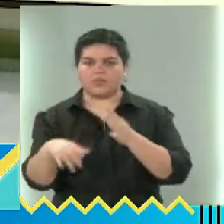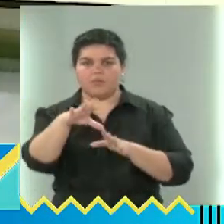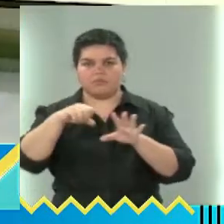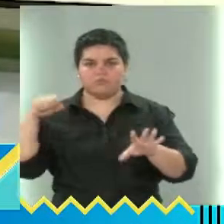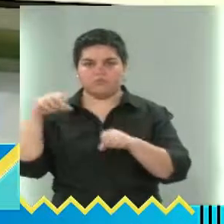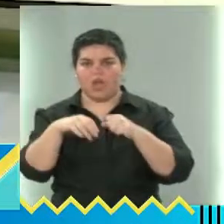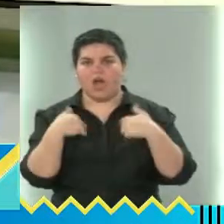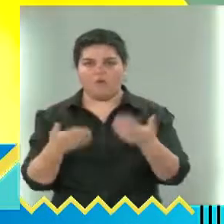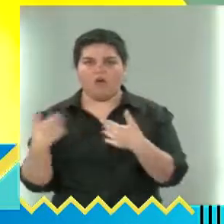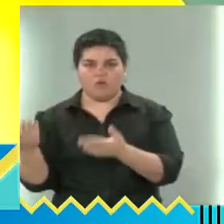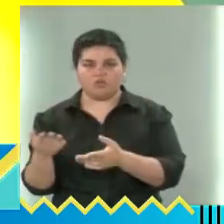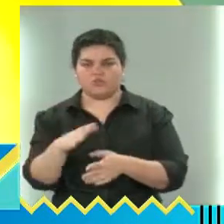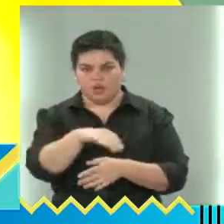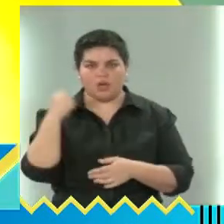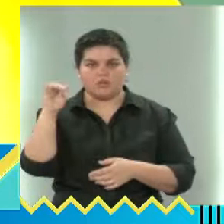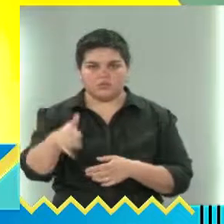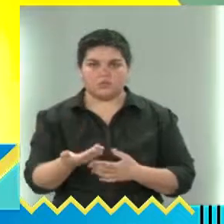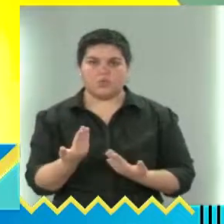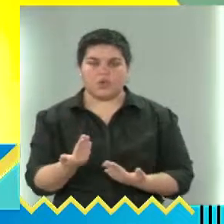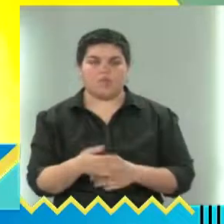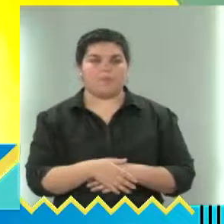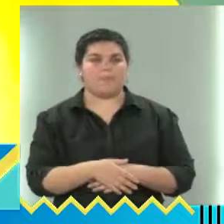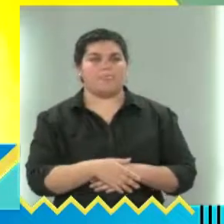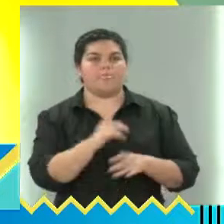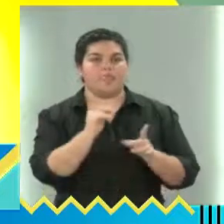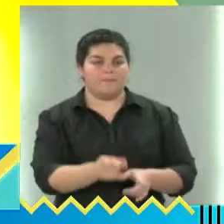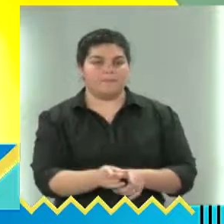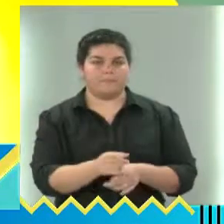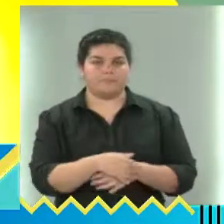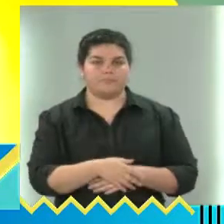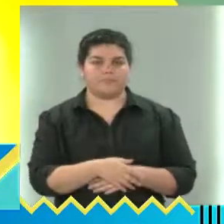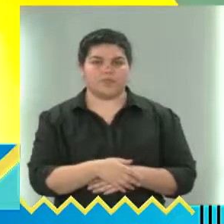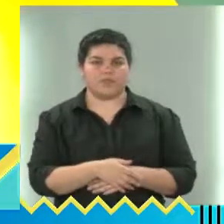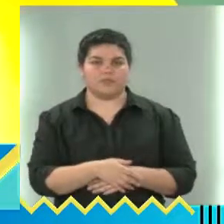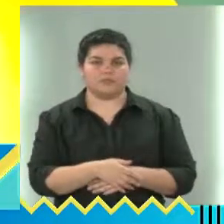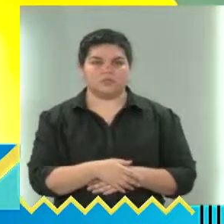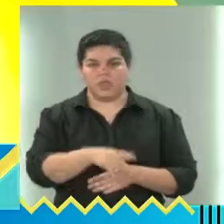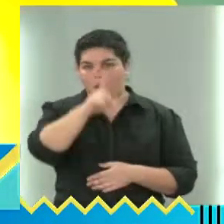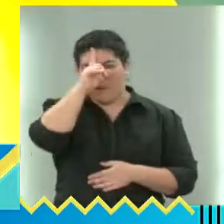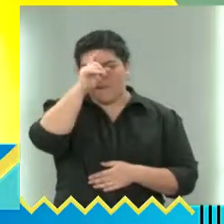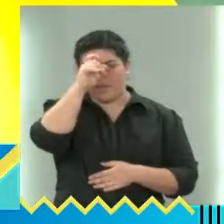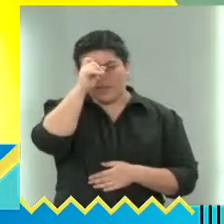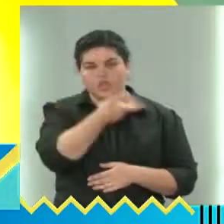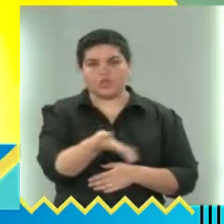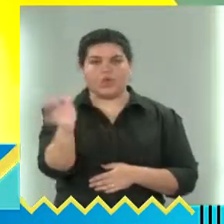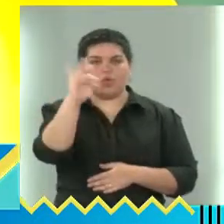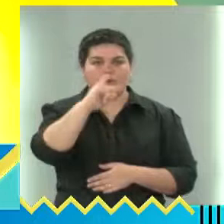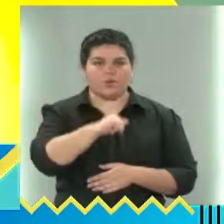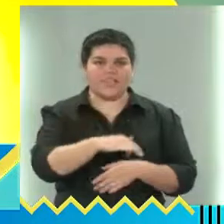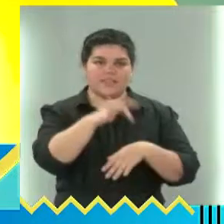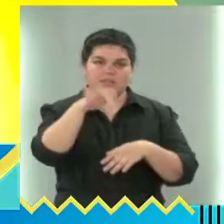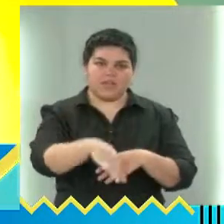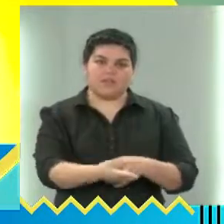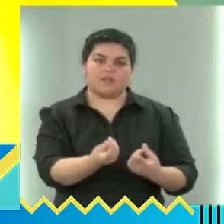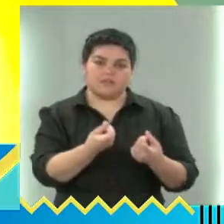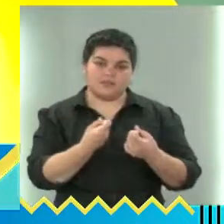Sí, en esta conciencia de que todos los días en el hospital hay gente que la requiere para